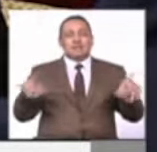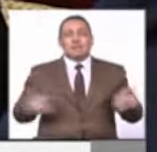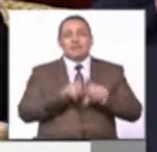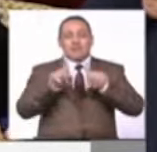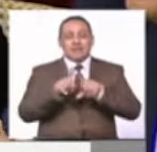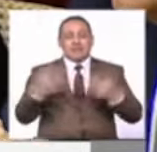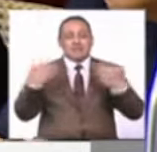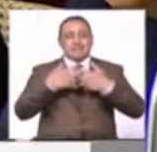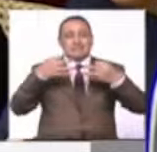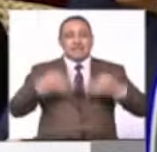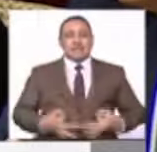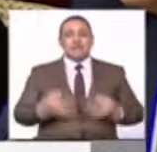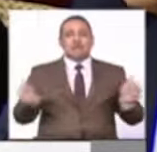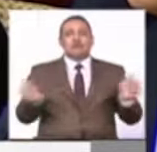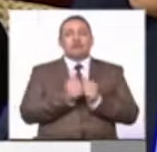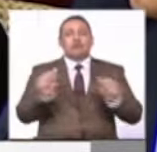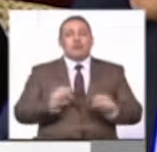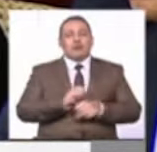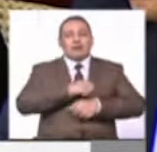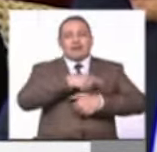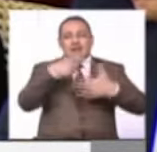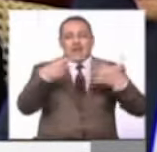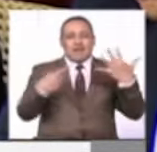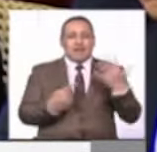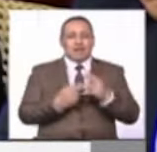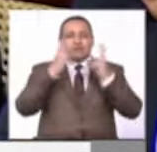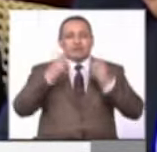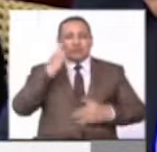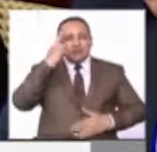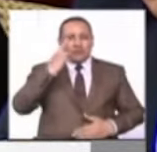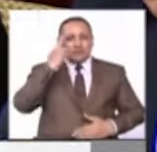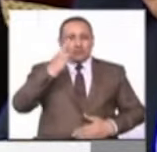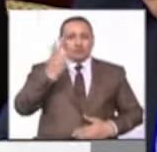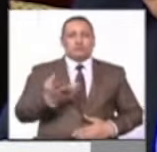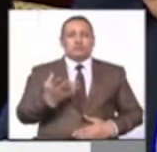imprecisiones y un amplio margen de